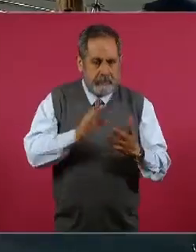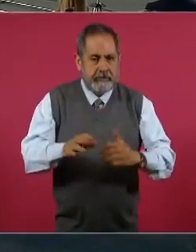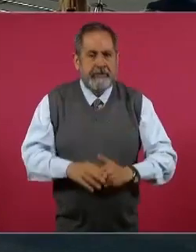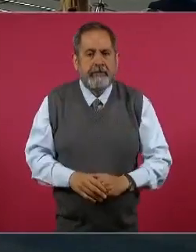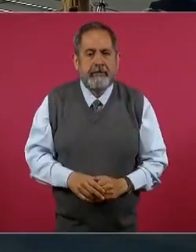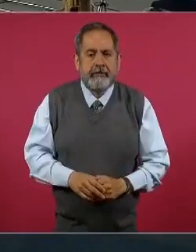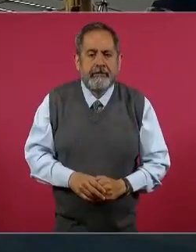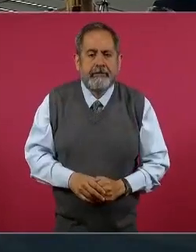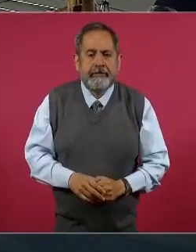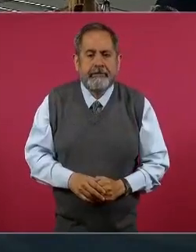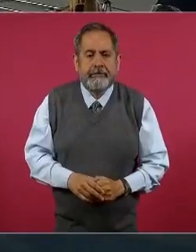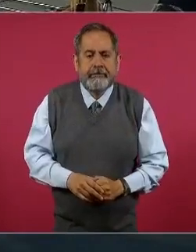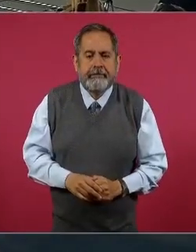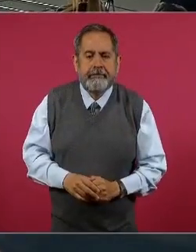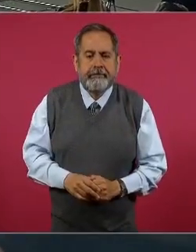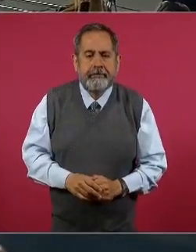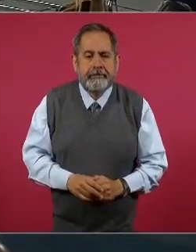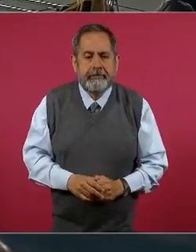Es que